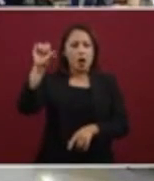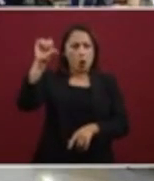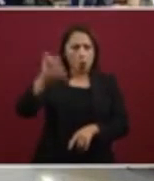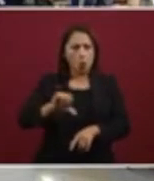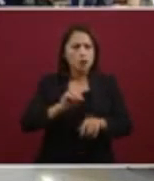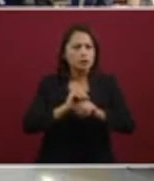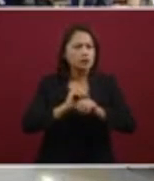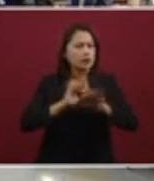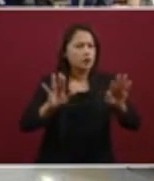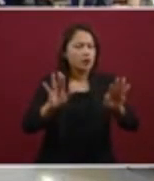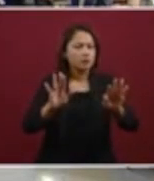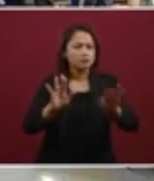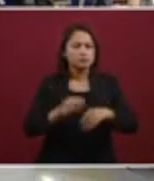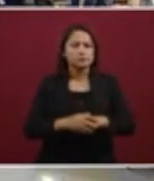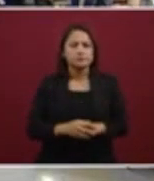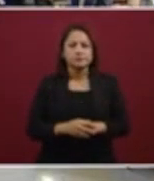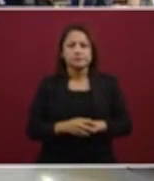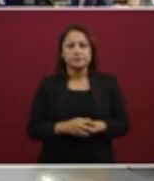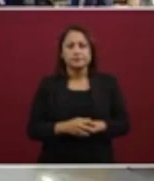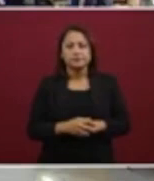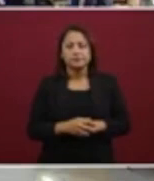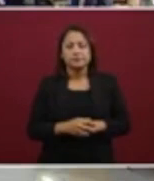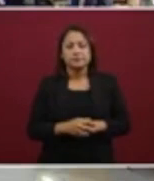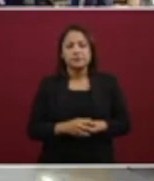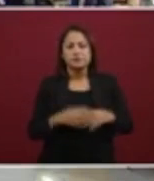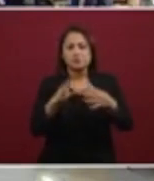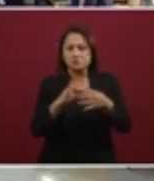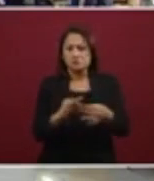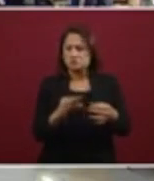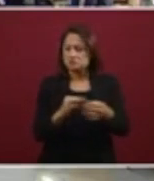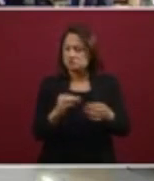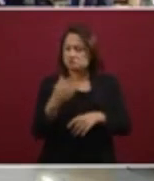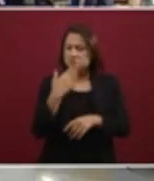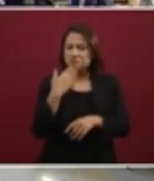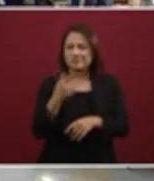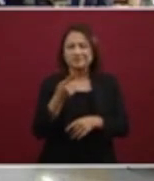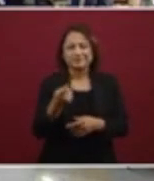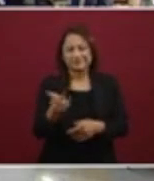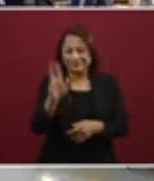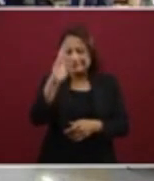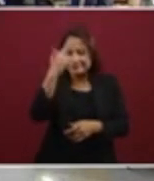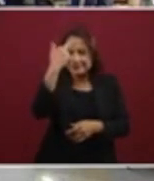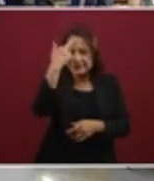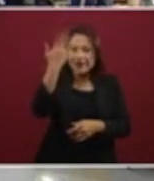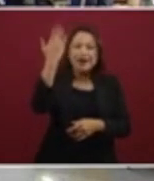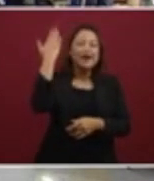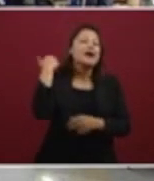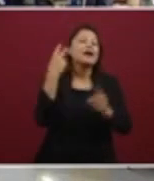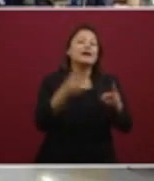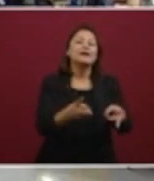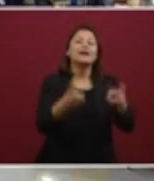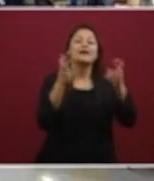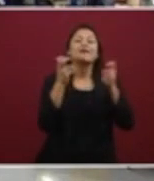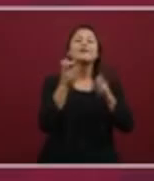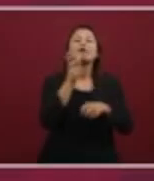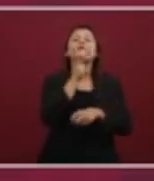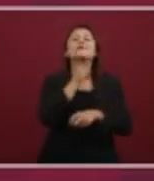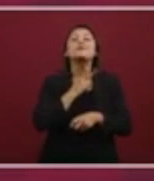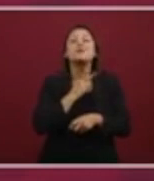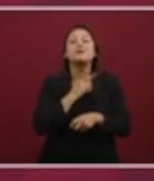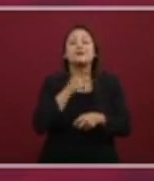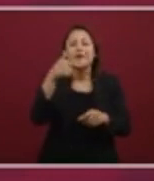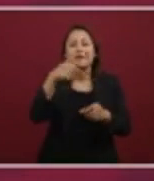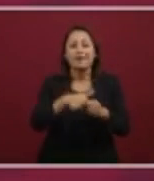problema. Y es como el huachicol. ¿Se acuerdan que nos quedamos sin